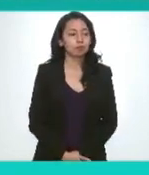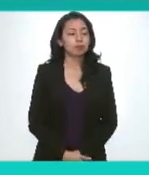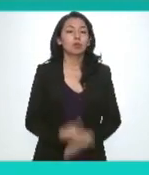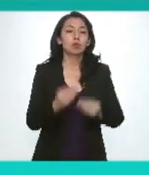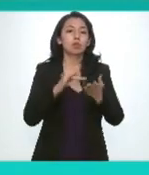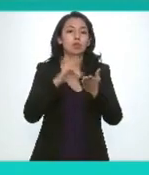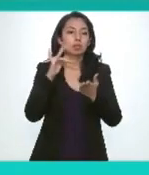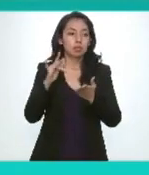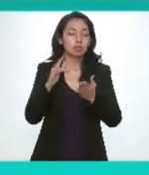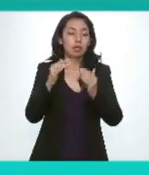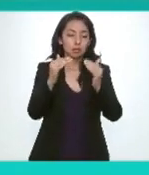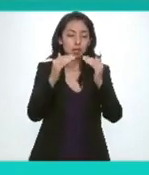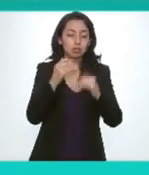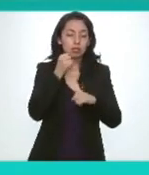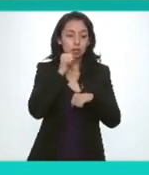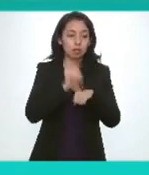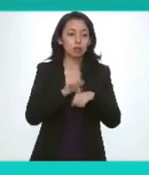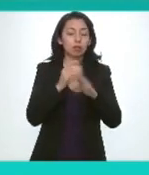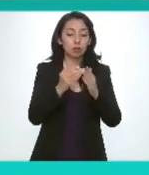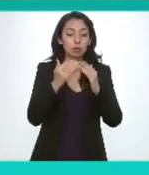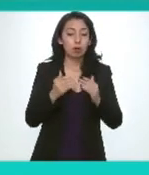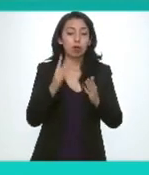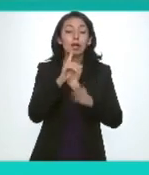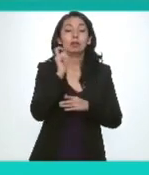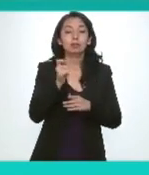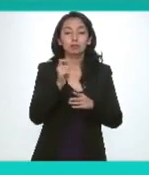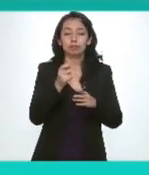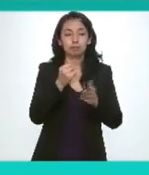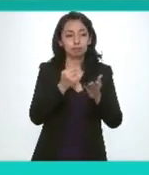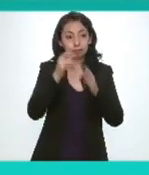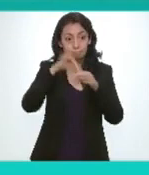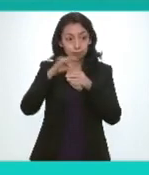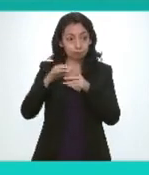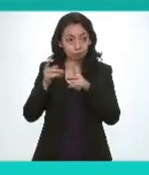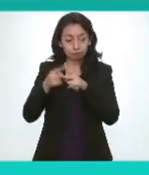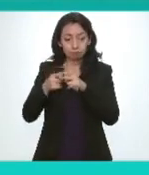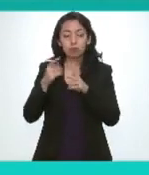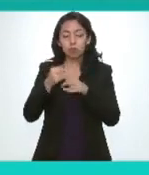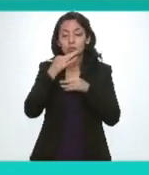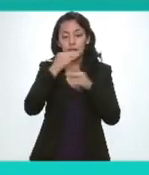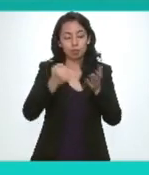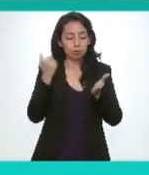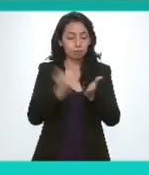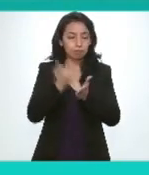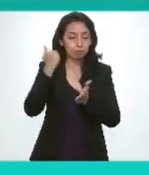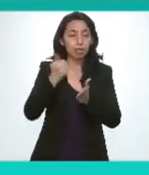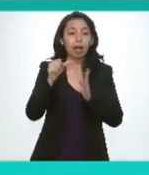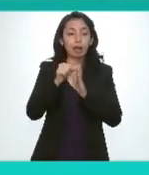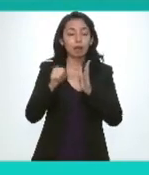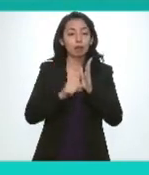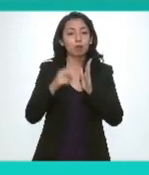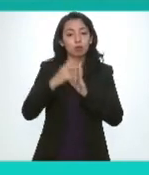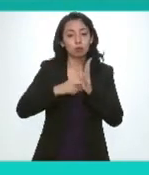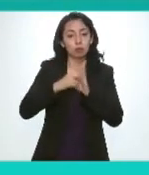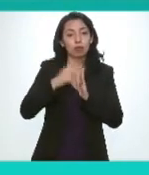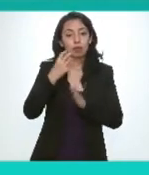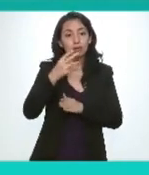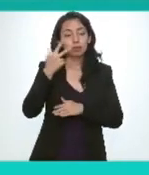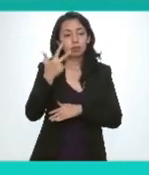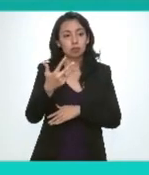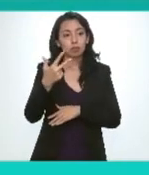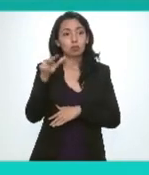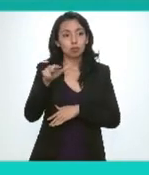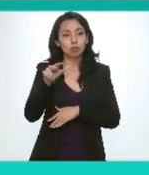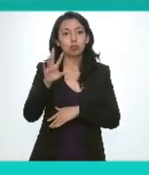muchas gracias secretario en vista de los resultados obtenidos se declara que la reforma los artículos los 3, 18, 20,